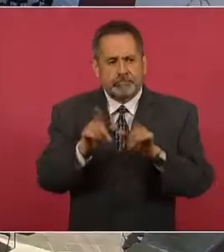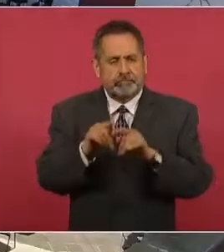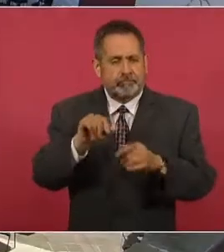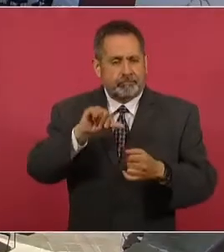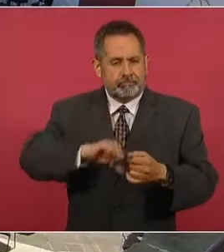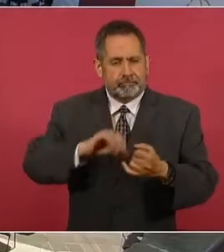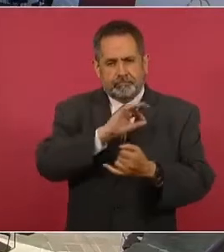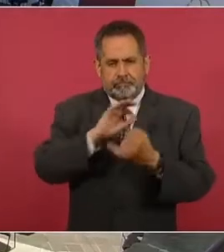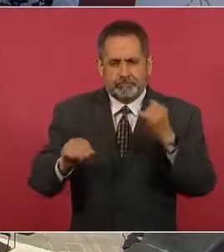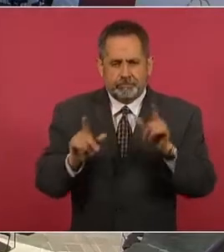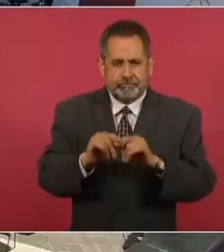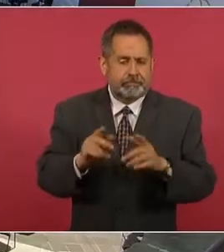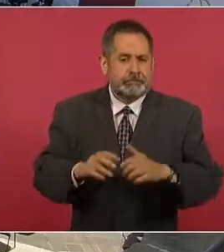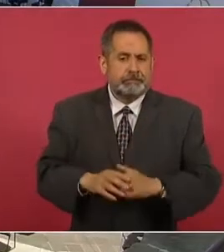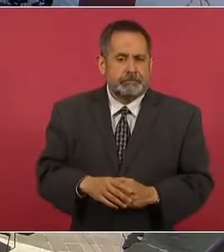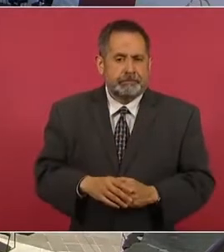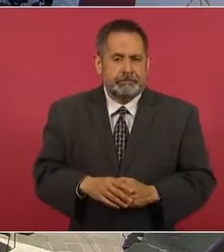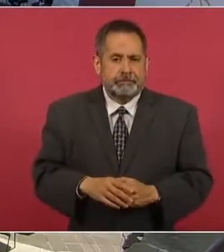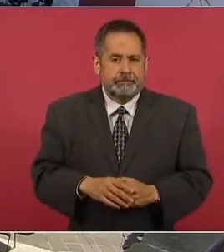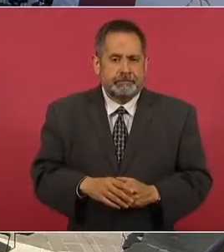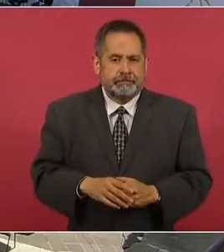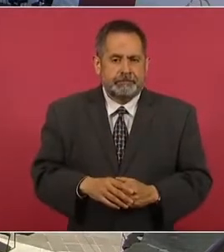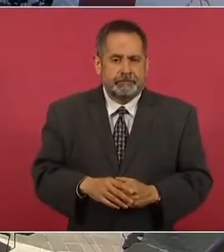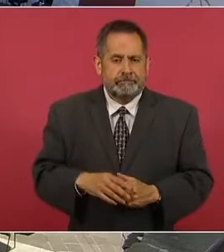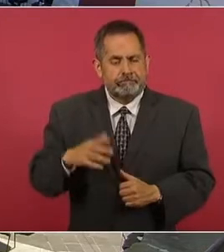poco, tendría ganas de